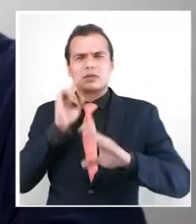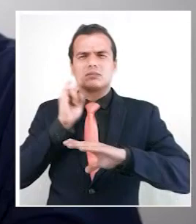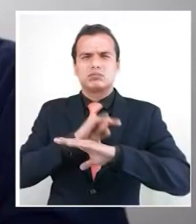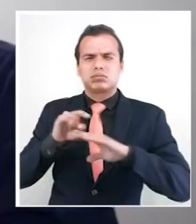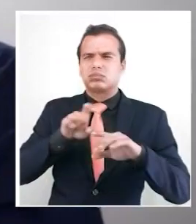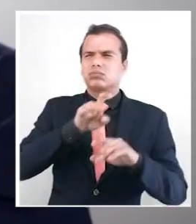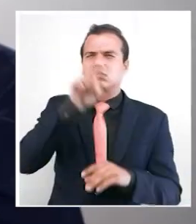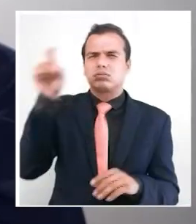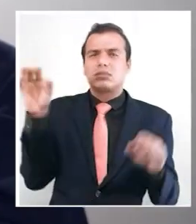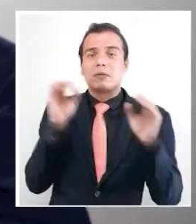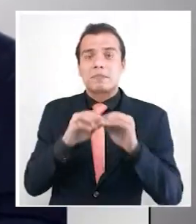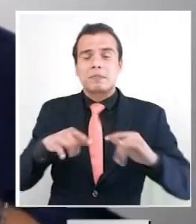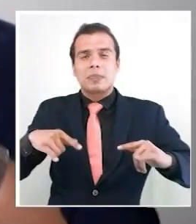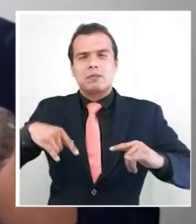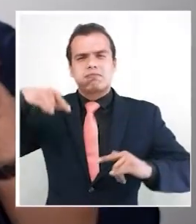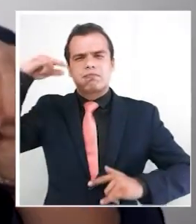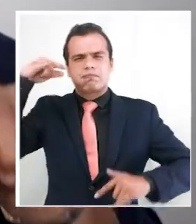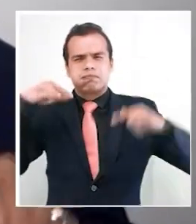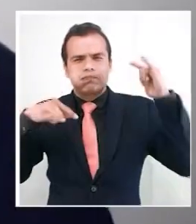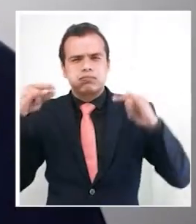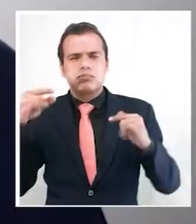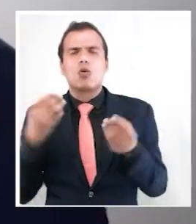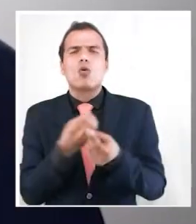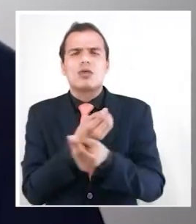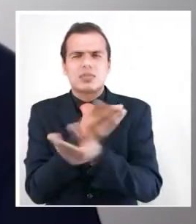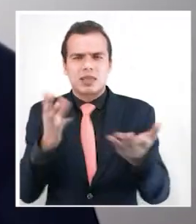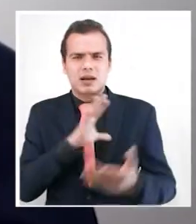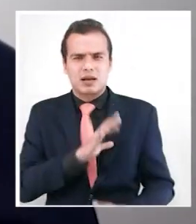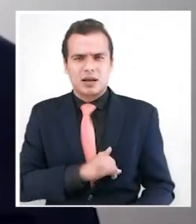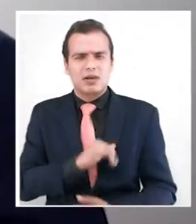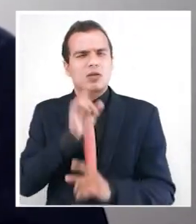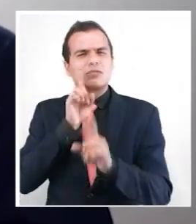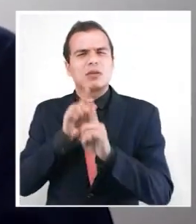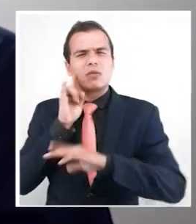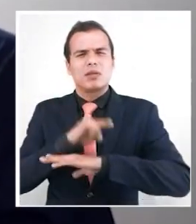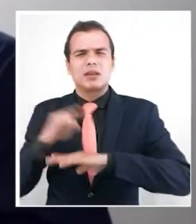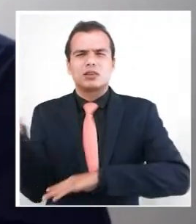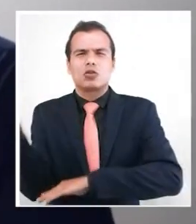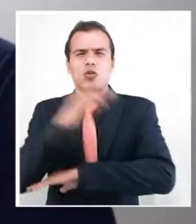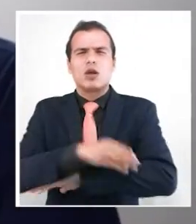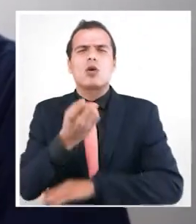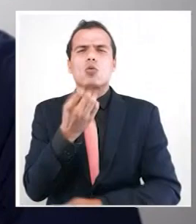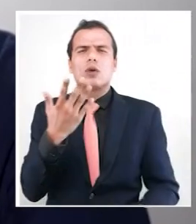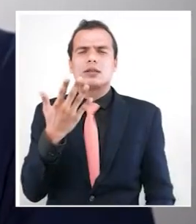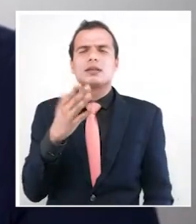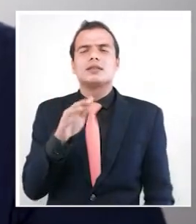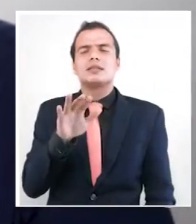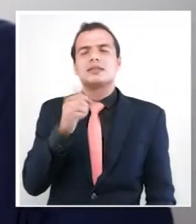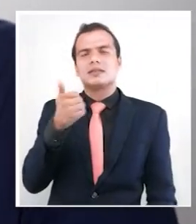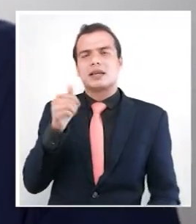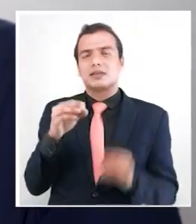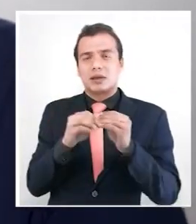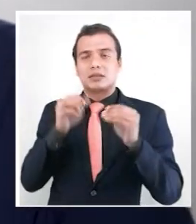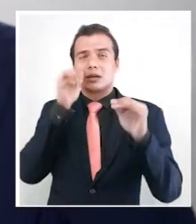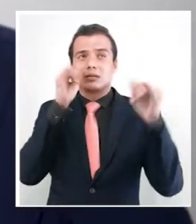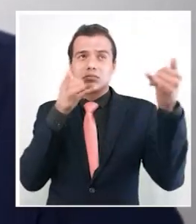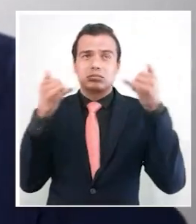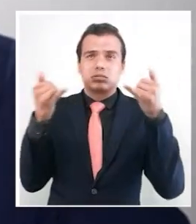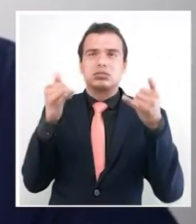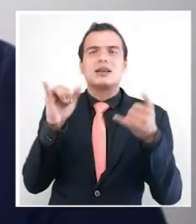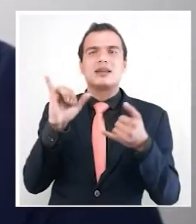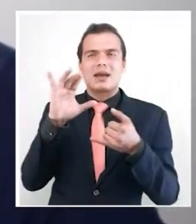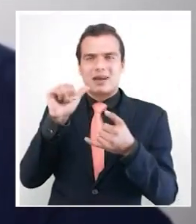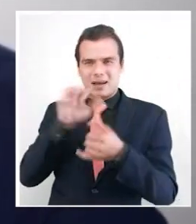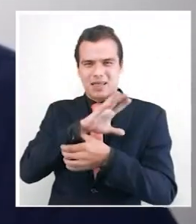y 10 drones para que vigilen la ciudad las 24 horas del día, 500 cámaras con inteligencia artificial y